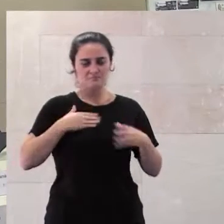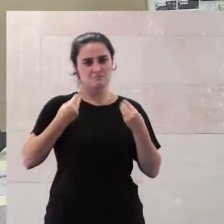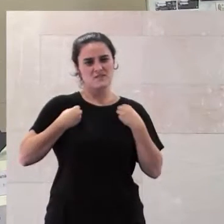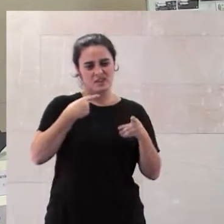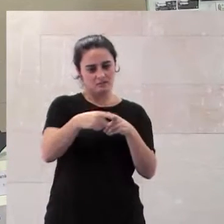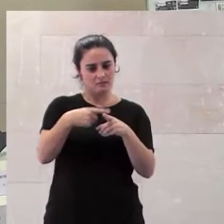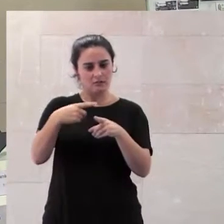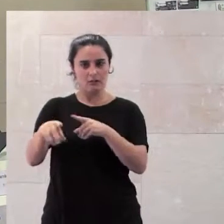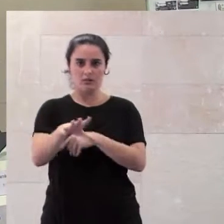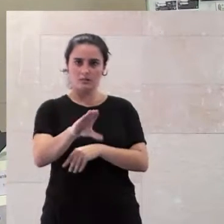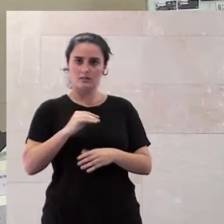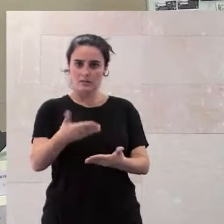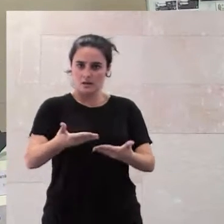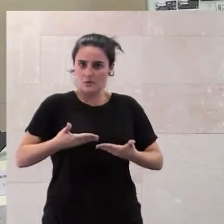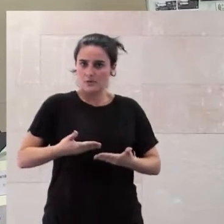vida, ¿no?